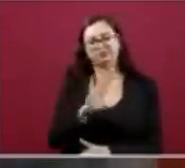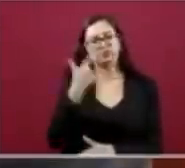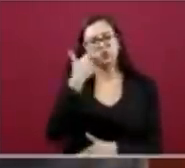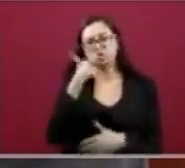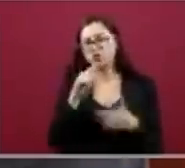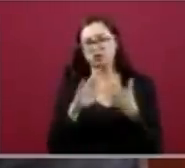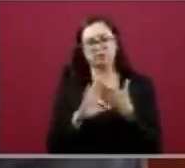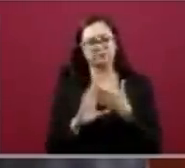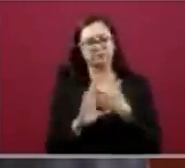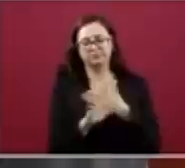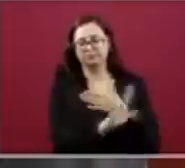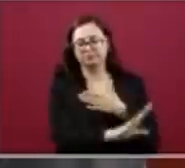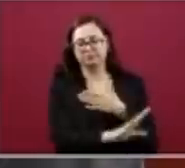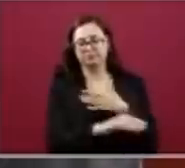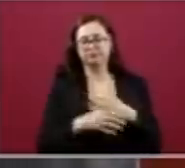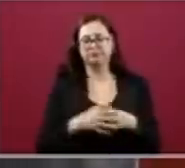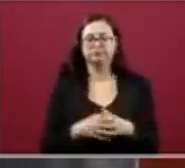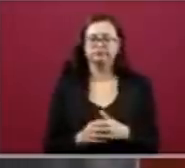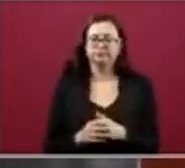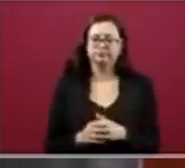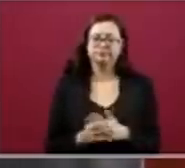Eso nos puede